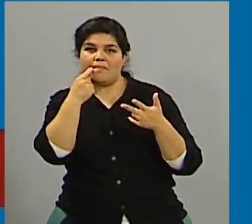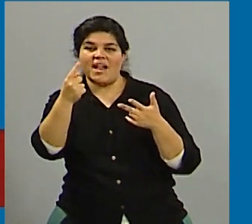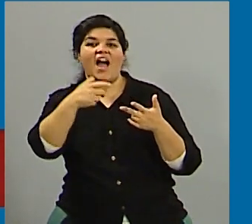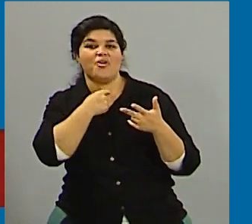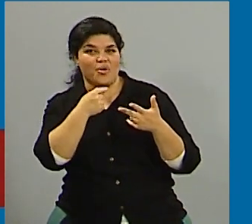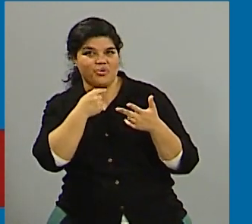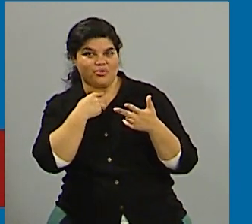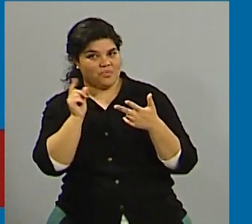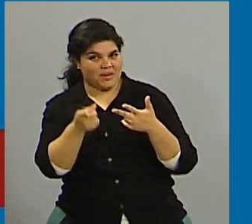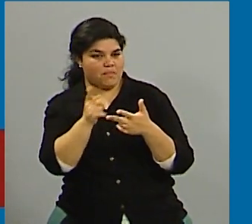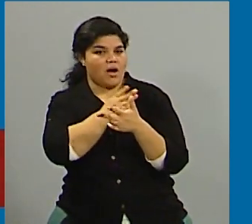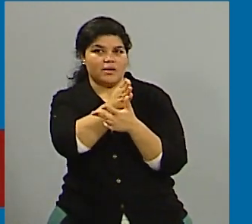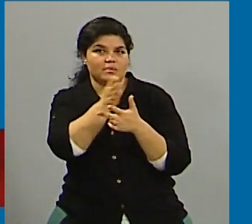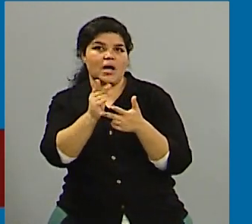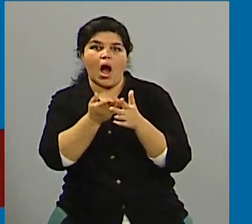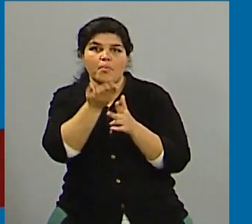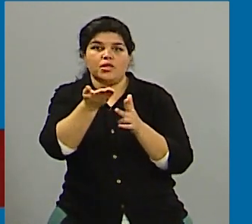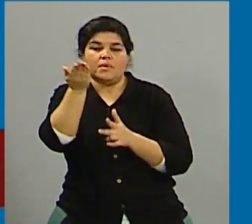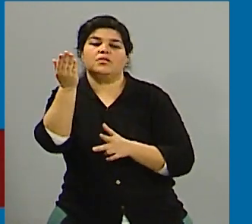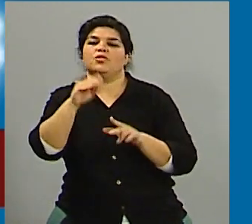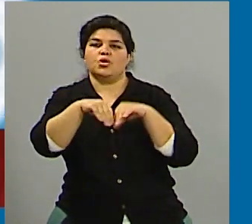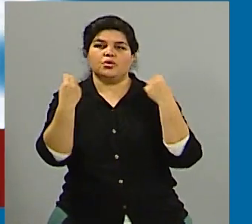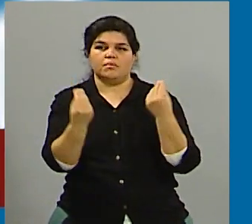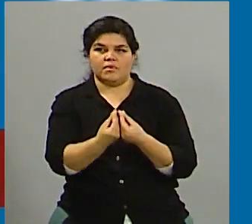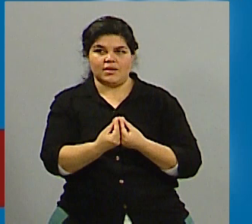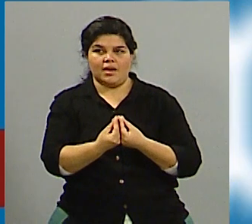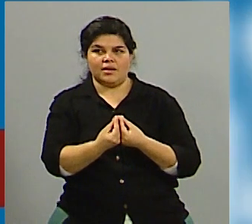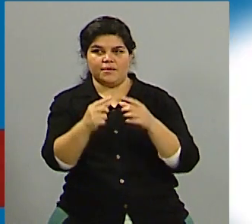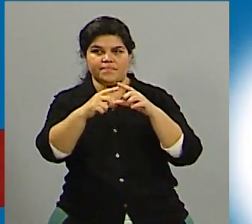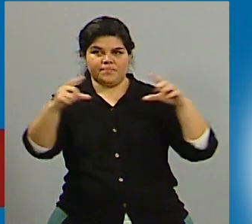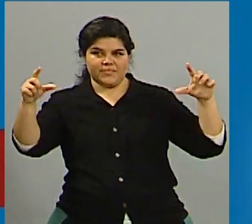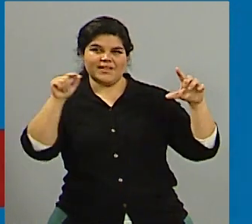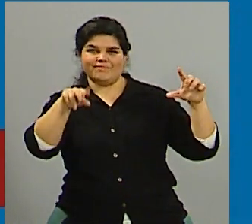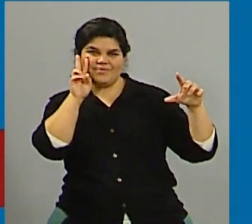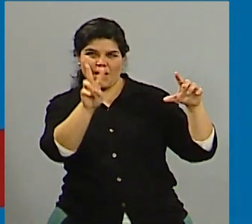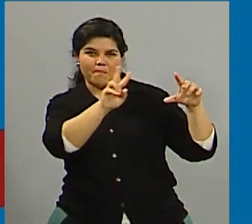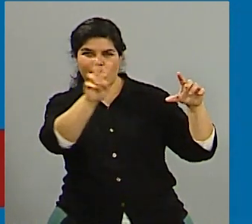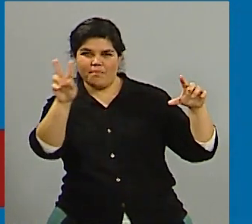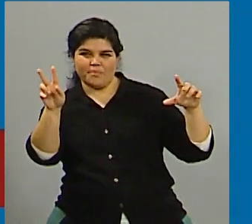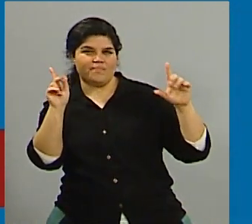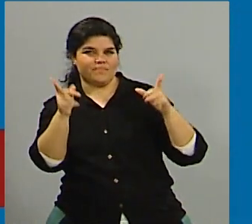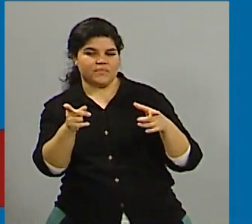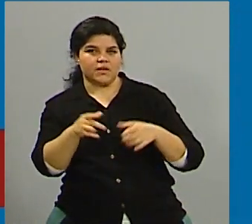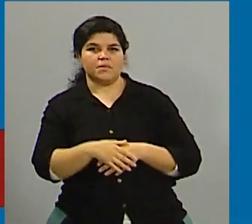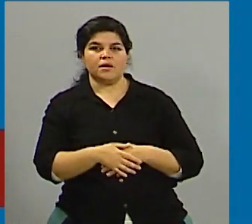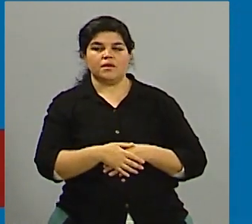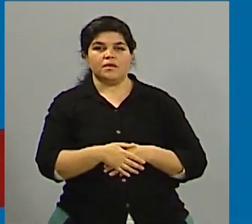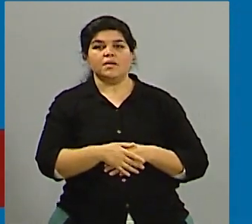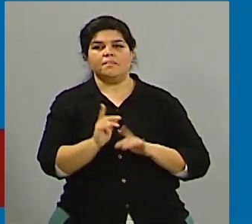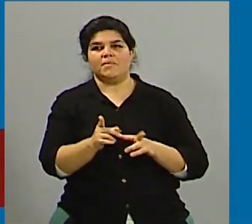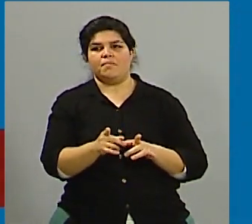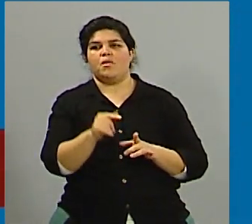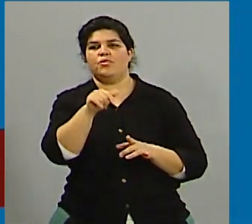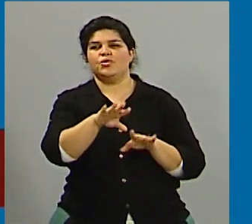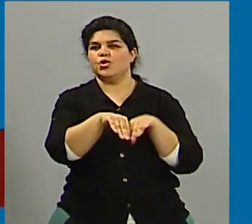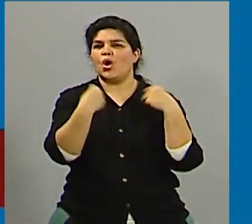una jubilación mínima son los 70.938 pesos. La placa. Muy bien. más los 20.000 pesos,